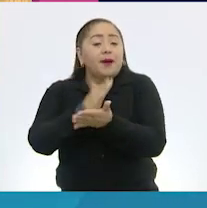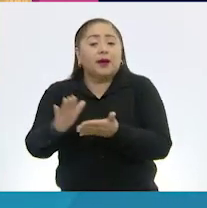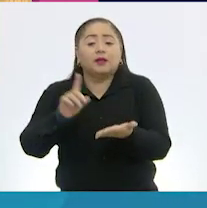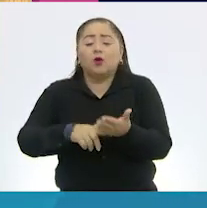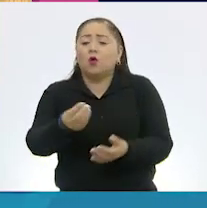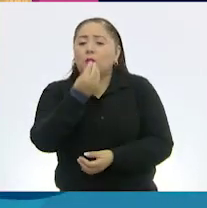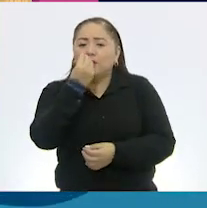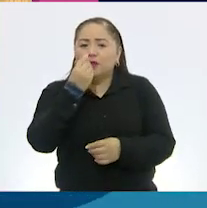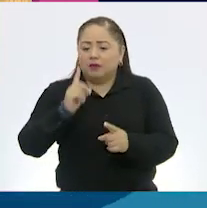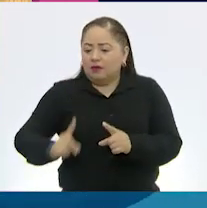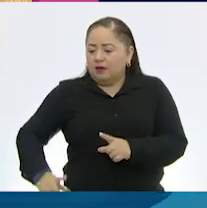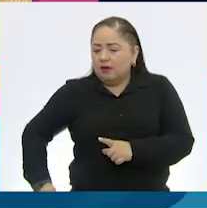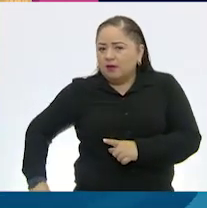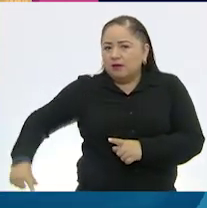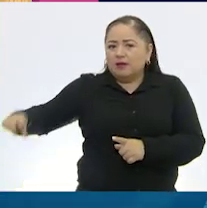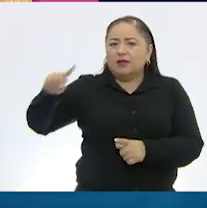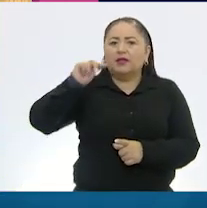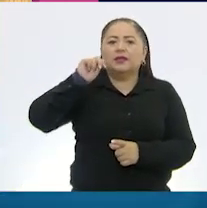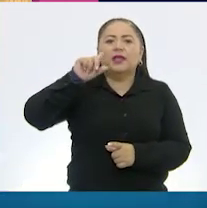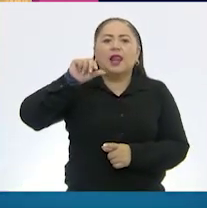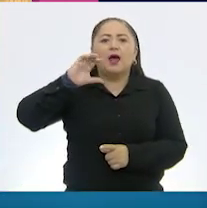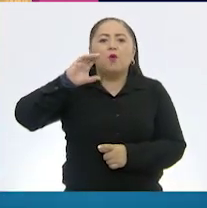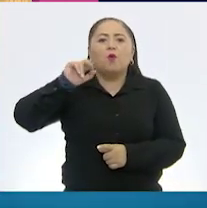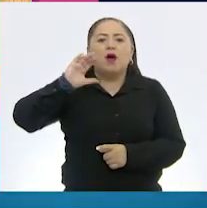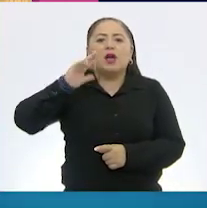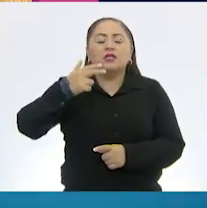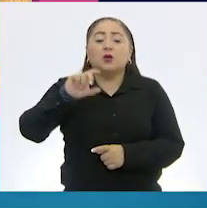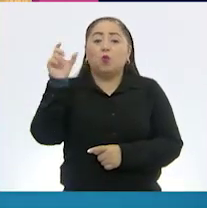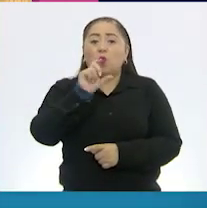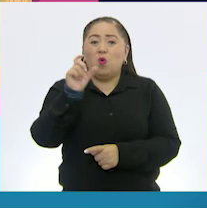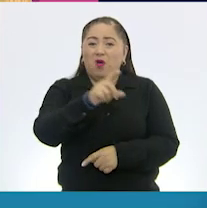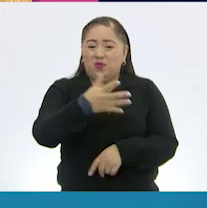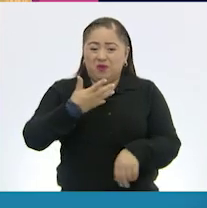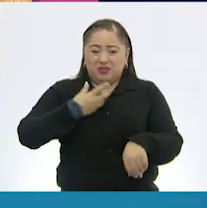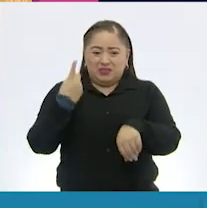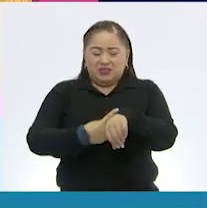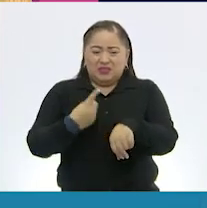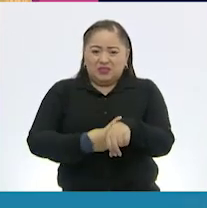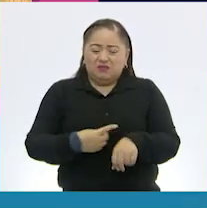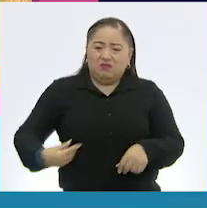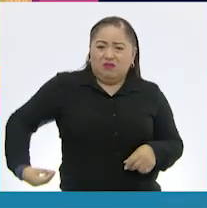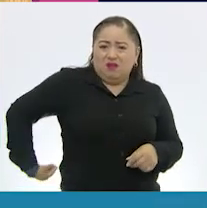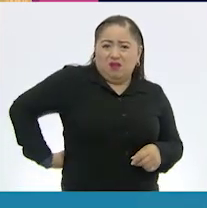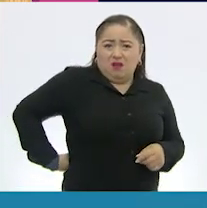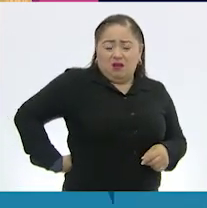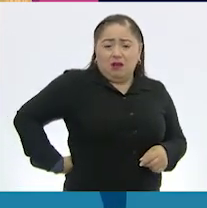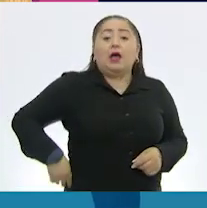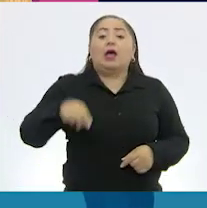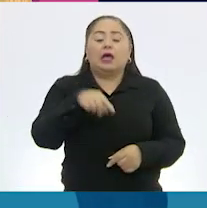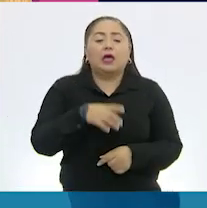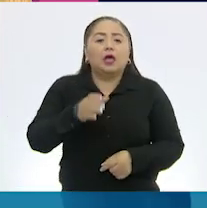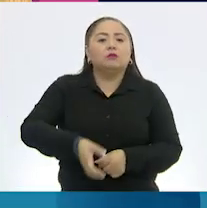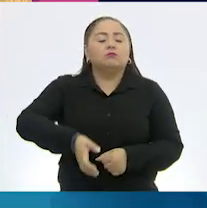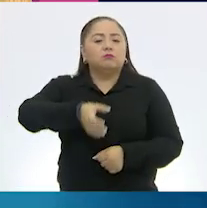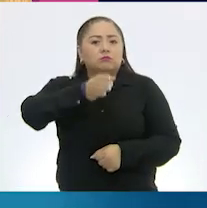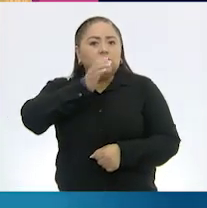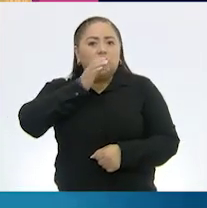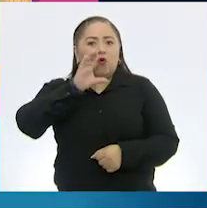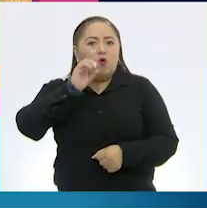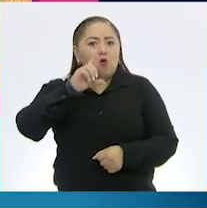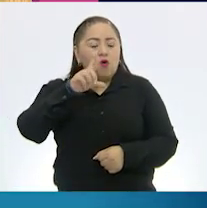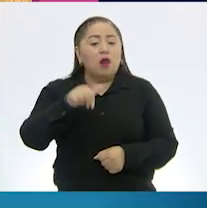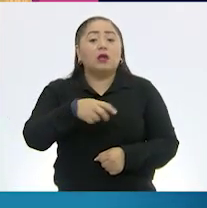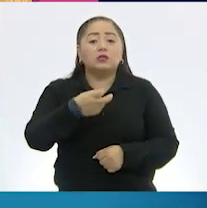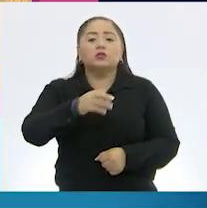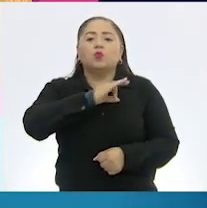comían la cola de tlacuache cuando tenían problemas de riñones. Esto se tenía que hacer